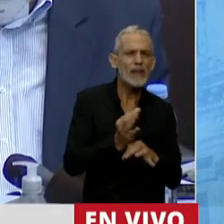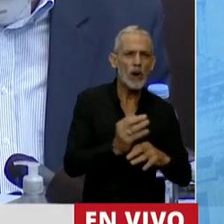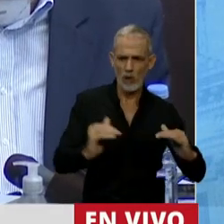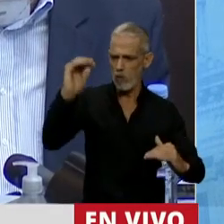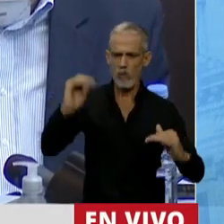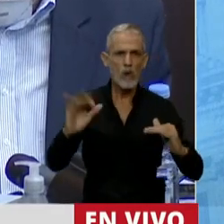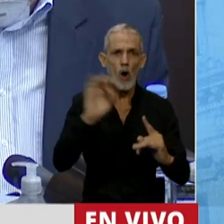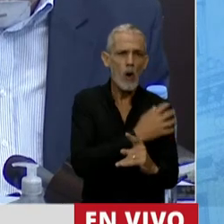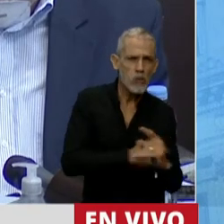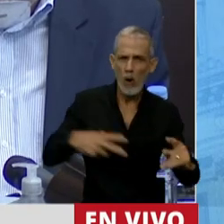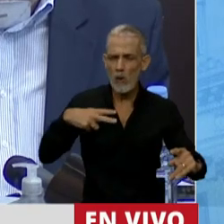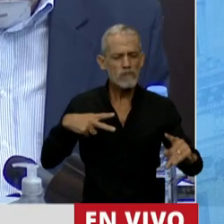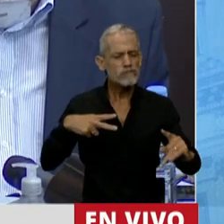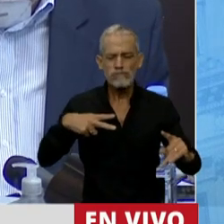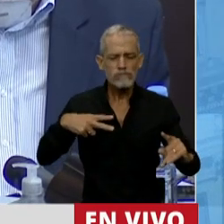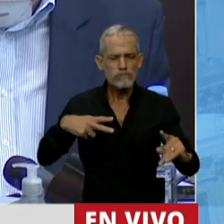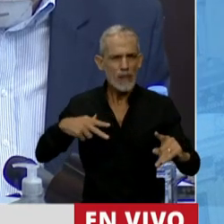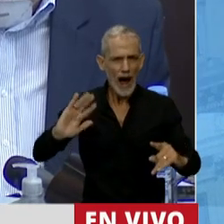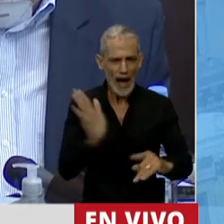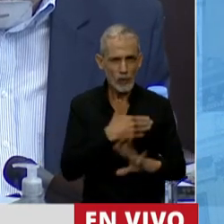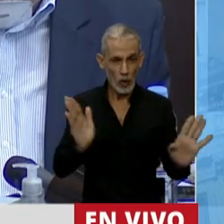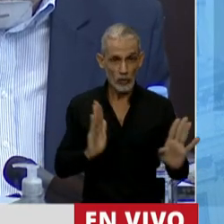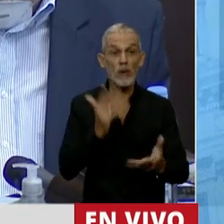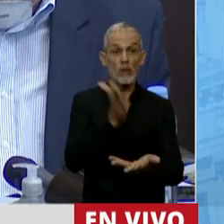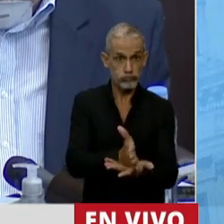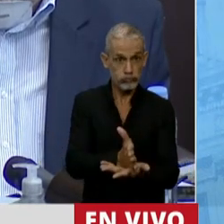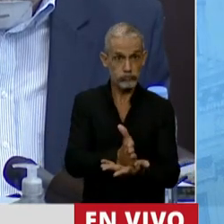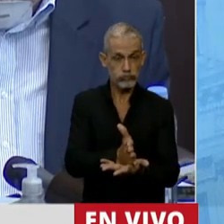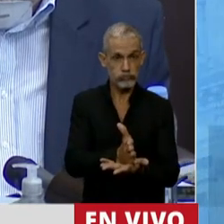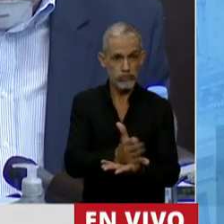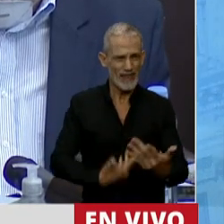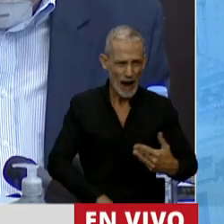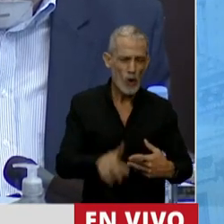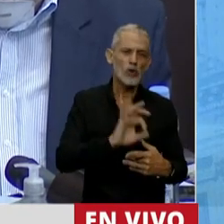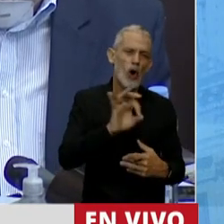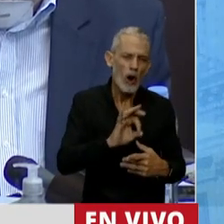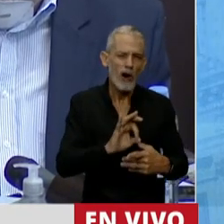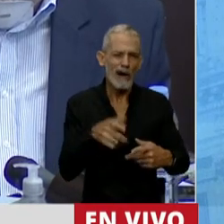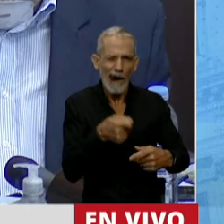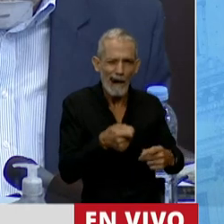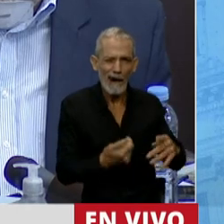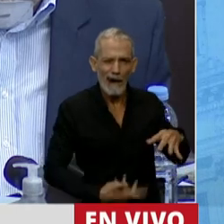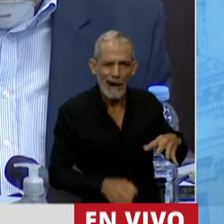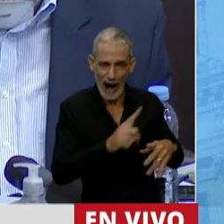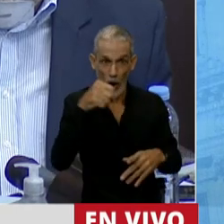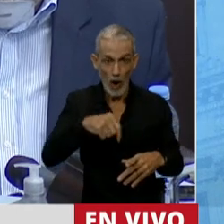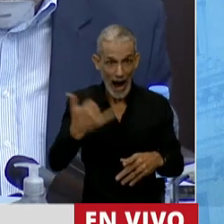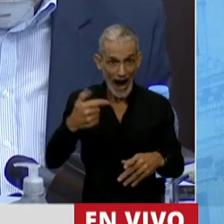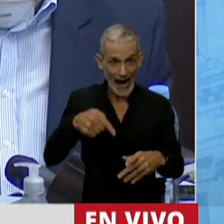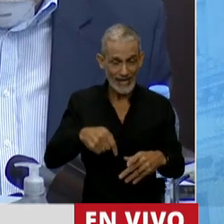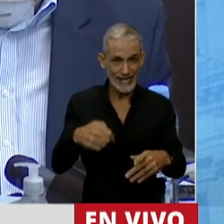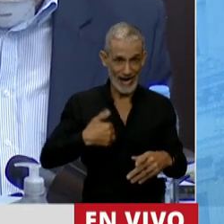nivel económico. La penalización o la criminalización que existe hoy en la